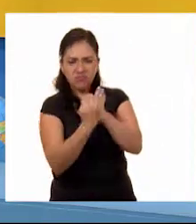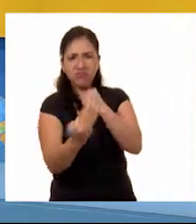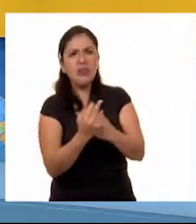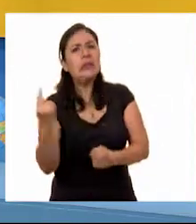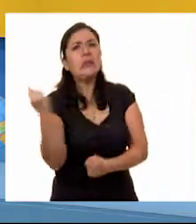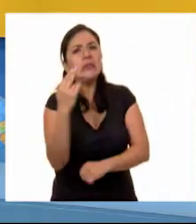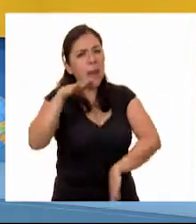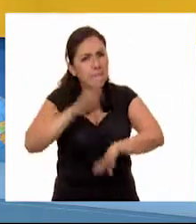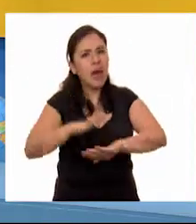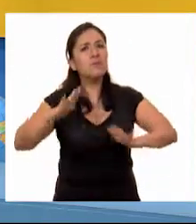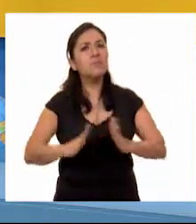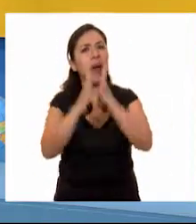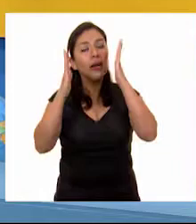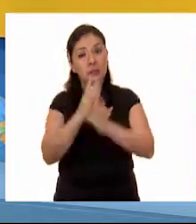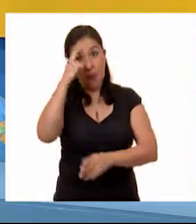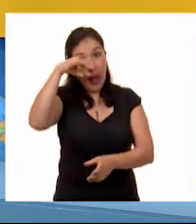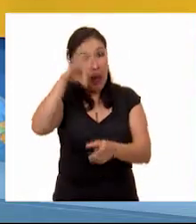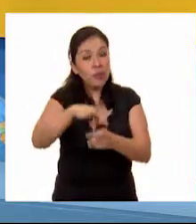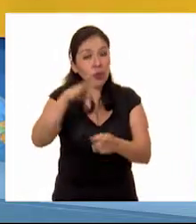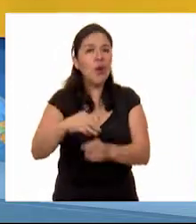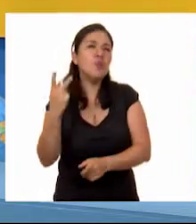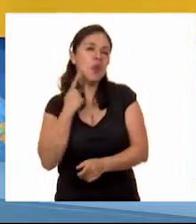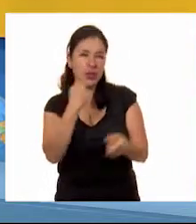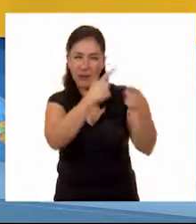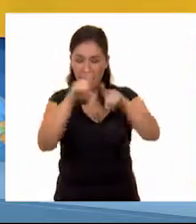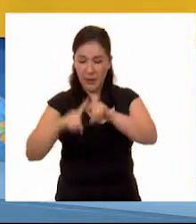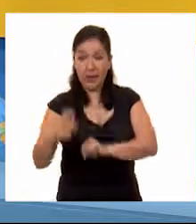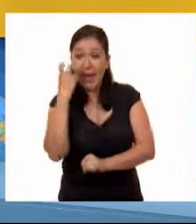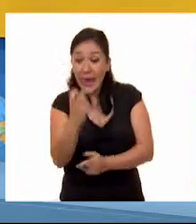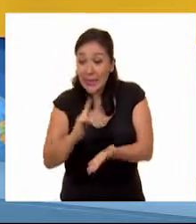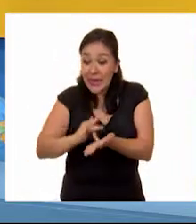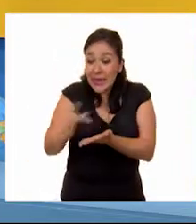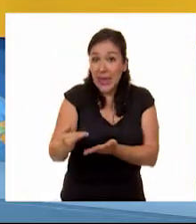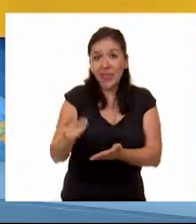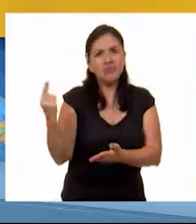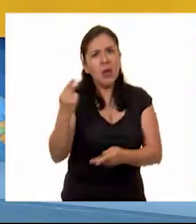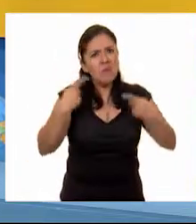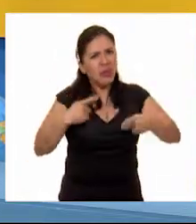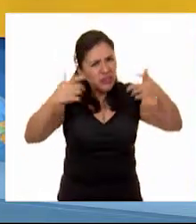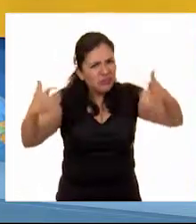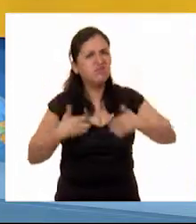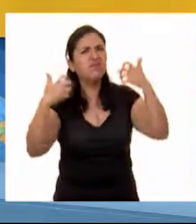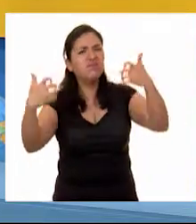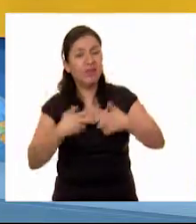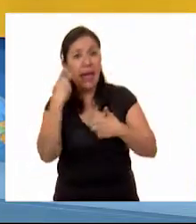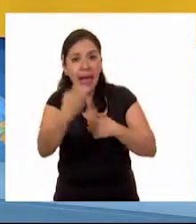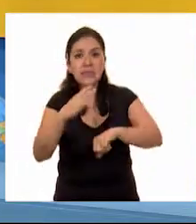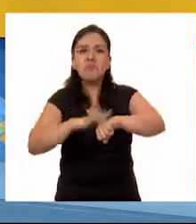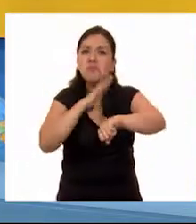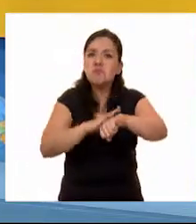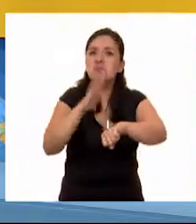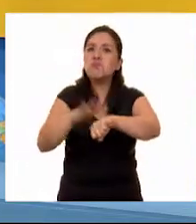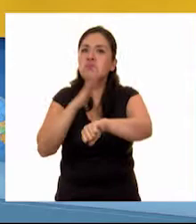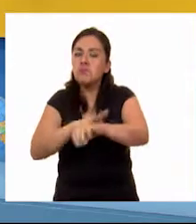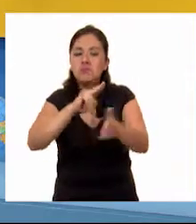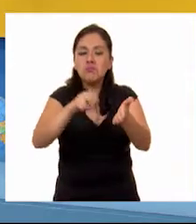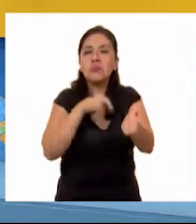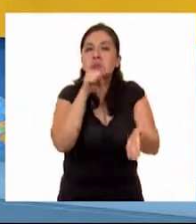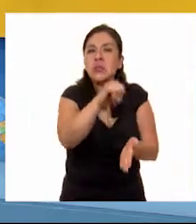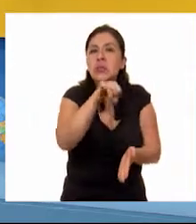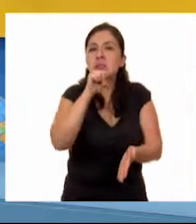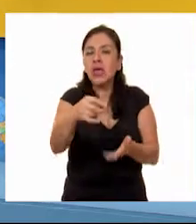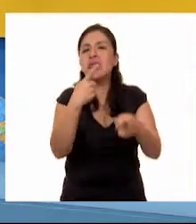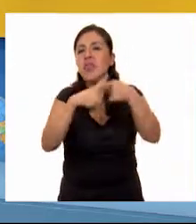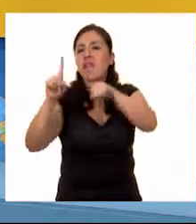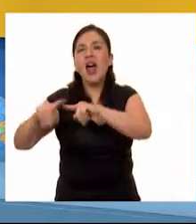una mayor participación en los asuntos públicos. Y fue gracias a estas exigencias que se fueron aprobando diversas reformas que